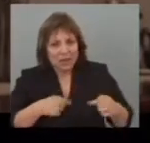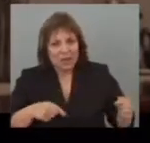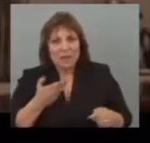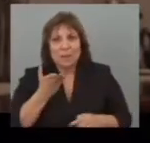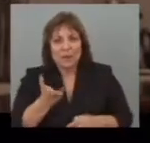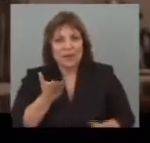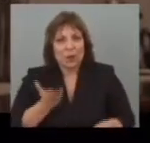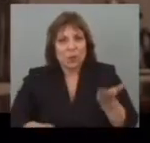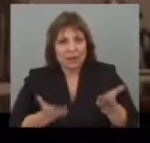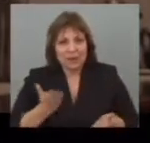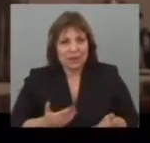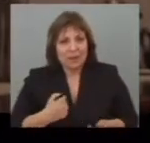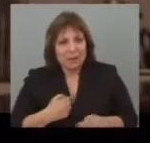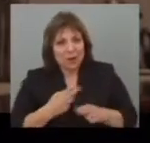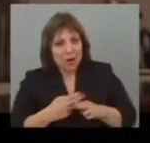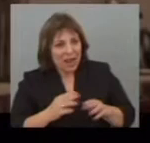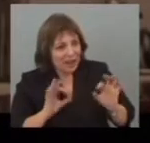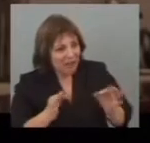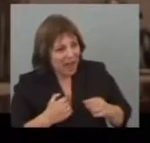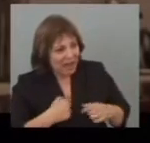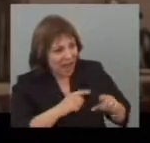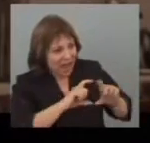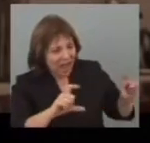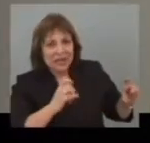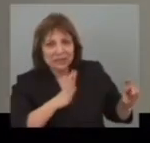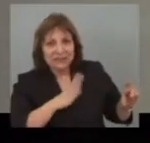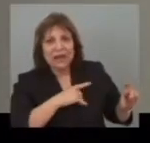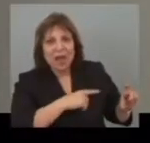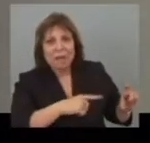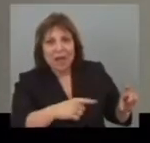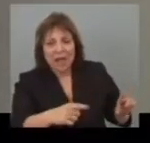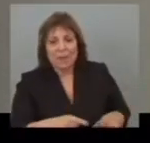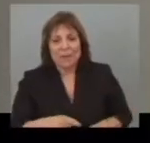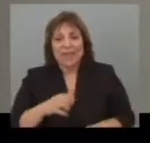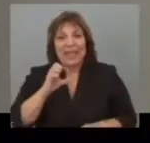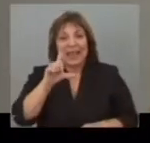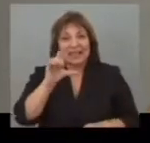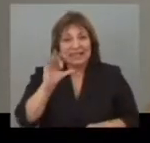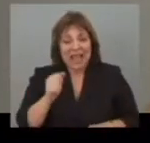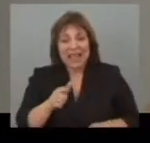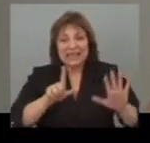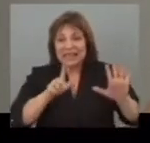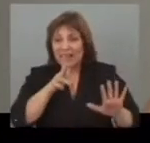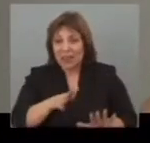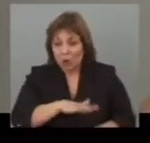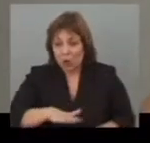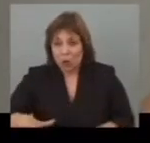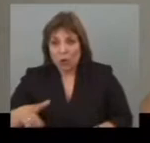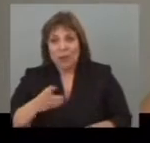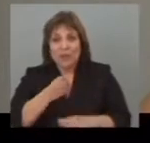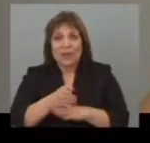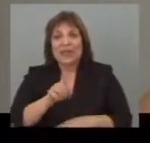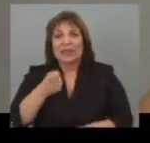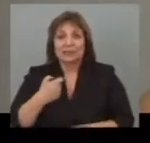pidiendo justicia y el nombre de mi hermana estaba dentro de los otros nombres que estaban. Elsa Araujo, madre de 7 hijos, se presenta como una